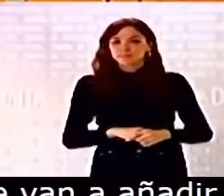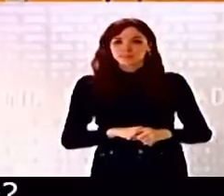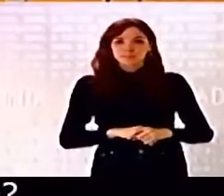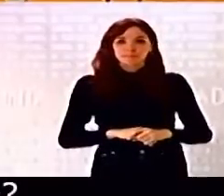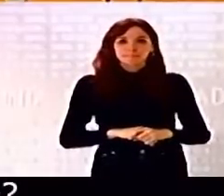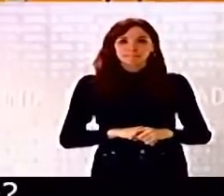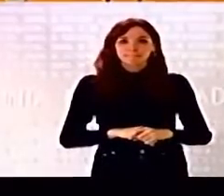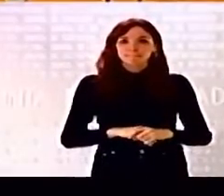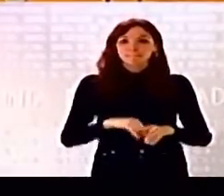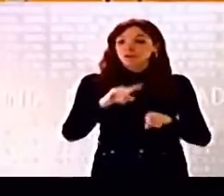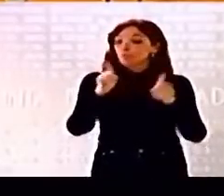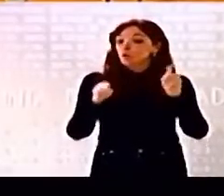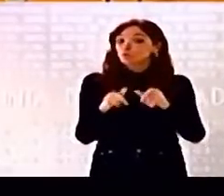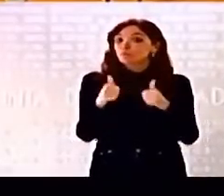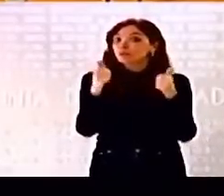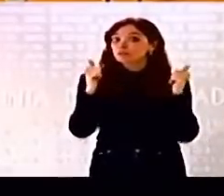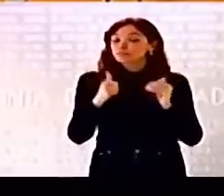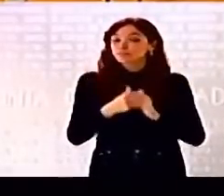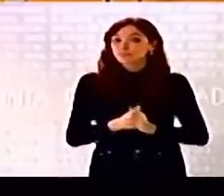¿Alguna cuestión más?